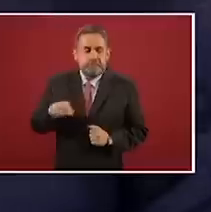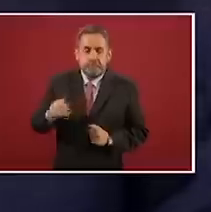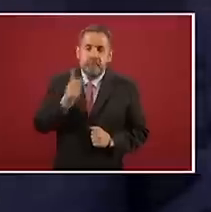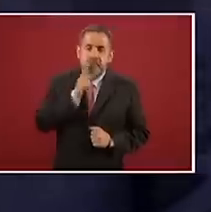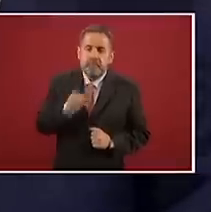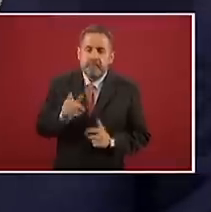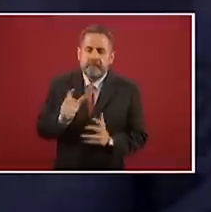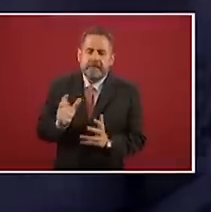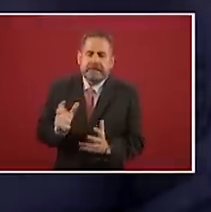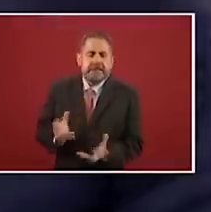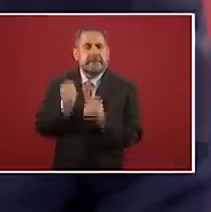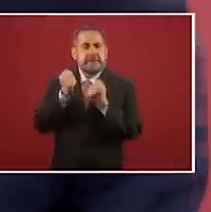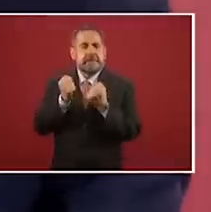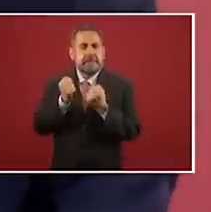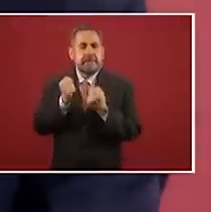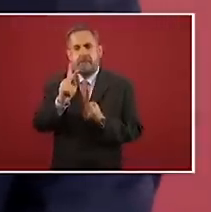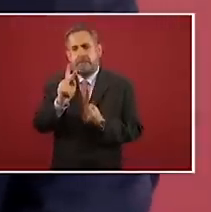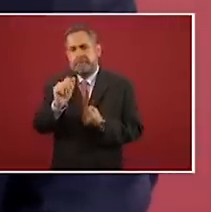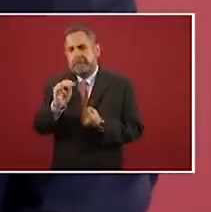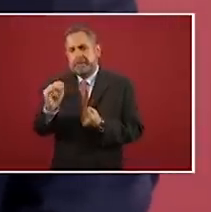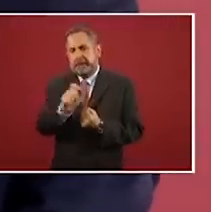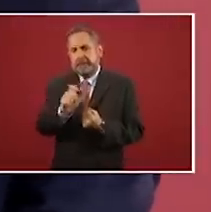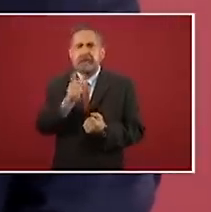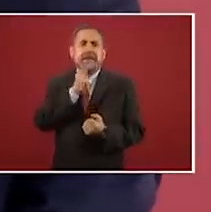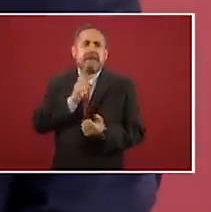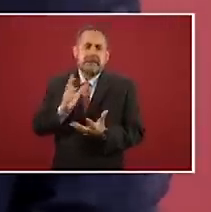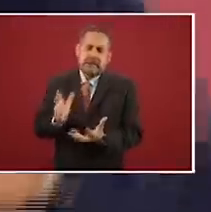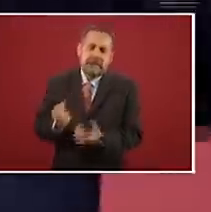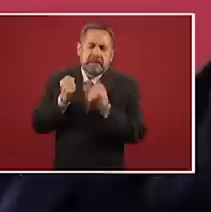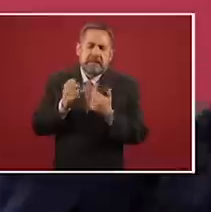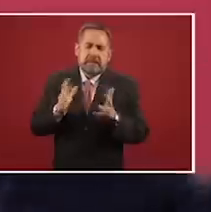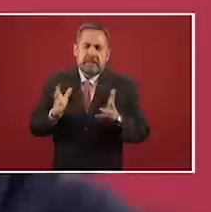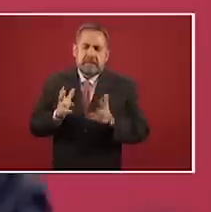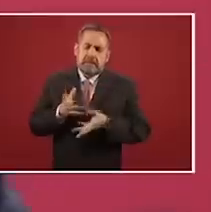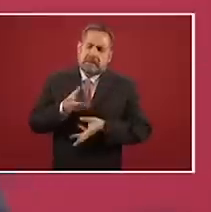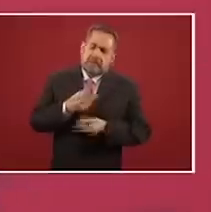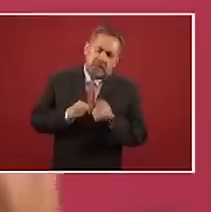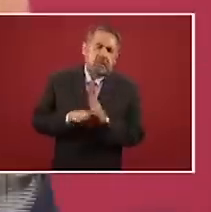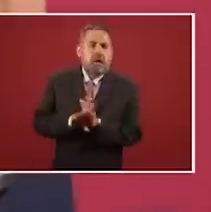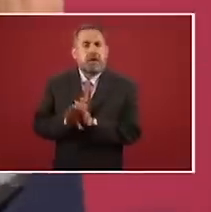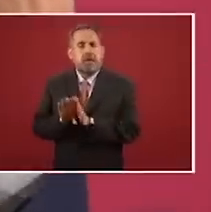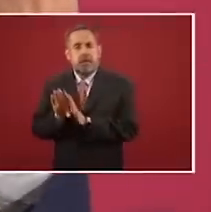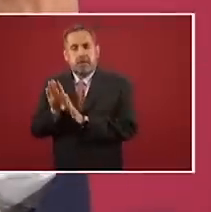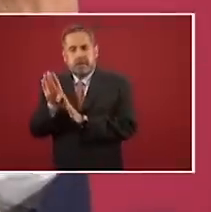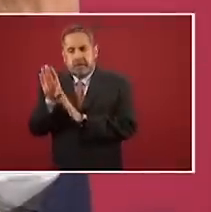ya a Pemex y se recuperó